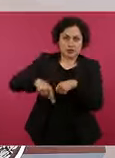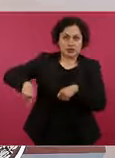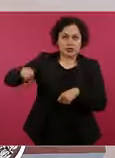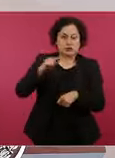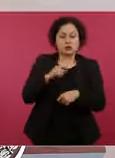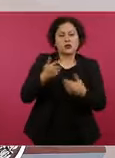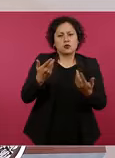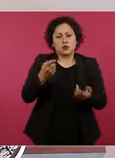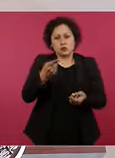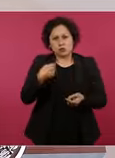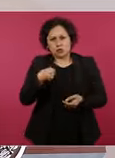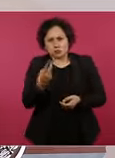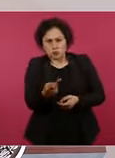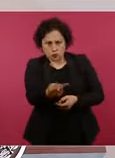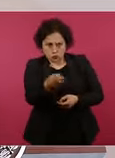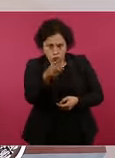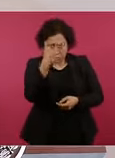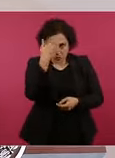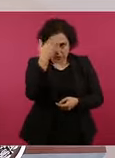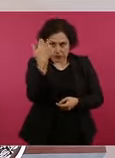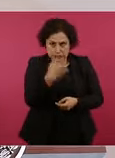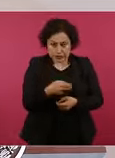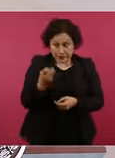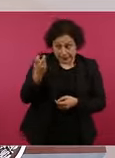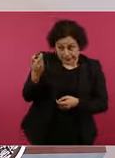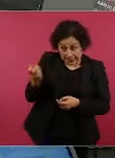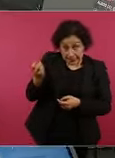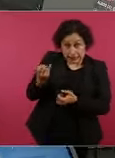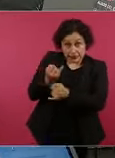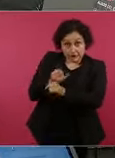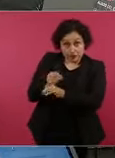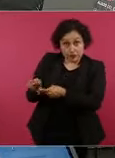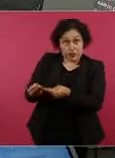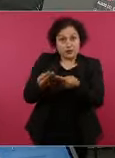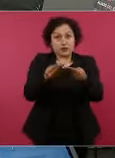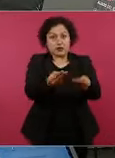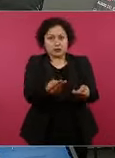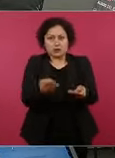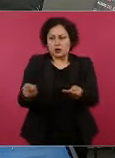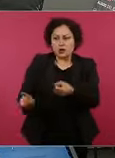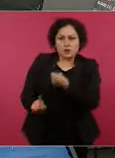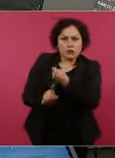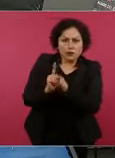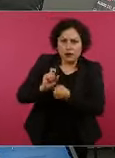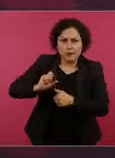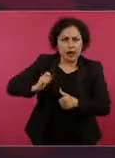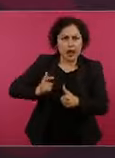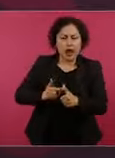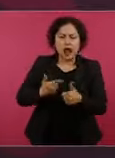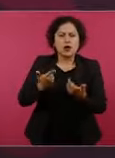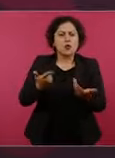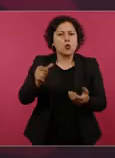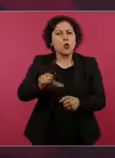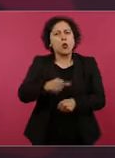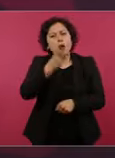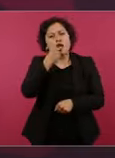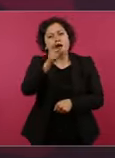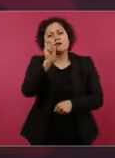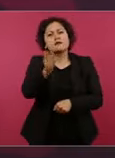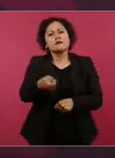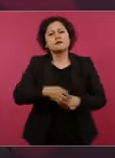dio un informe, qué es lo que podría haber ahí o qué es lo que le comentaron en la mesa de seguridad, presidente. Pues